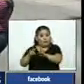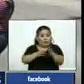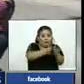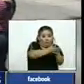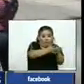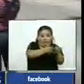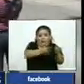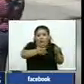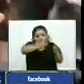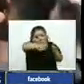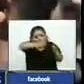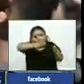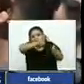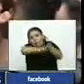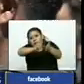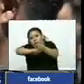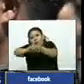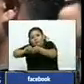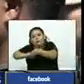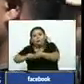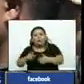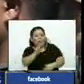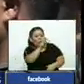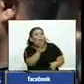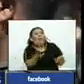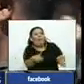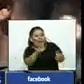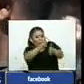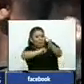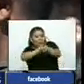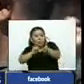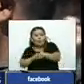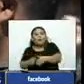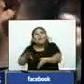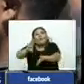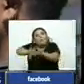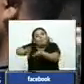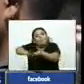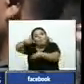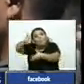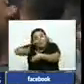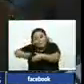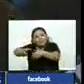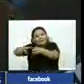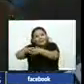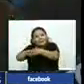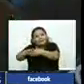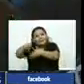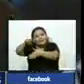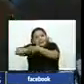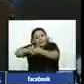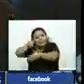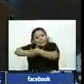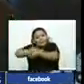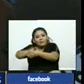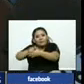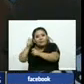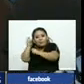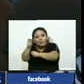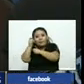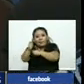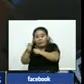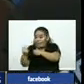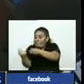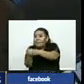ha continuado esa retención. ¿Retención de qué? Son cuotas sindicales, son cuotas que se los descuentan a los trabajadores afiliados al